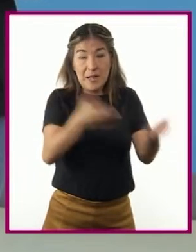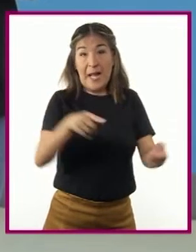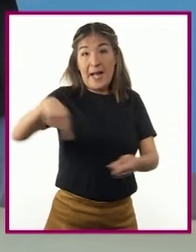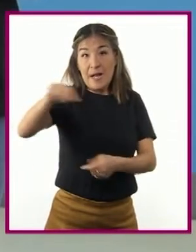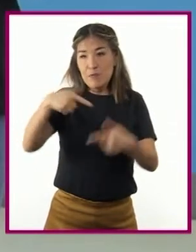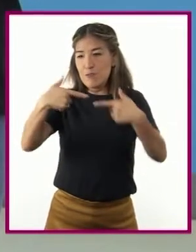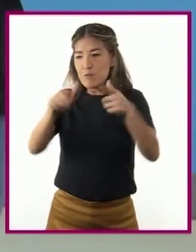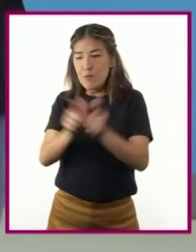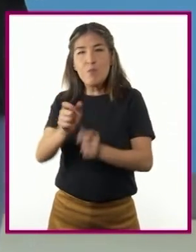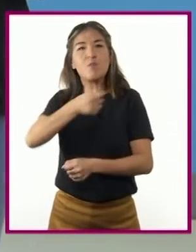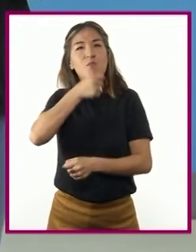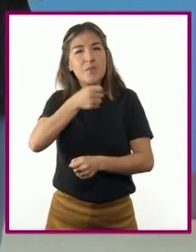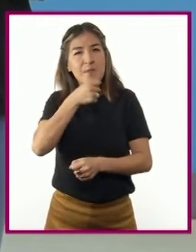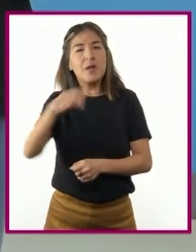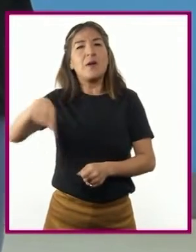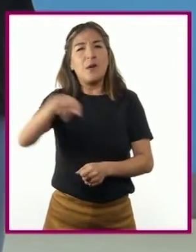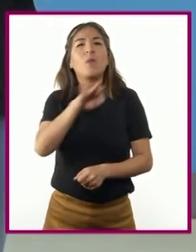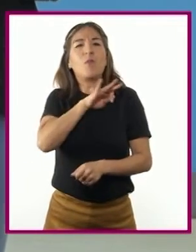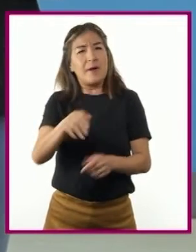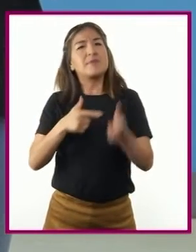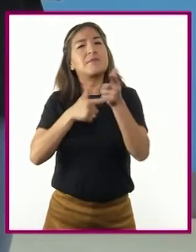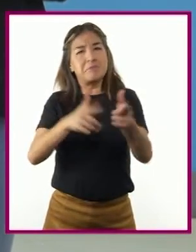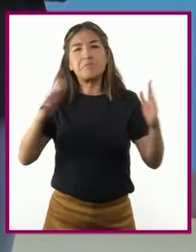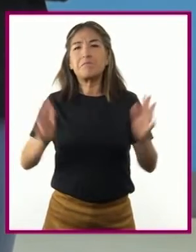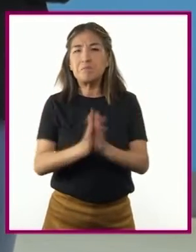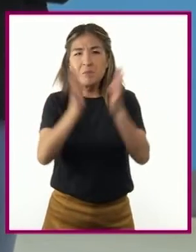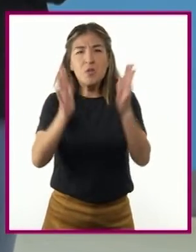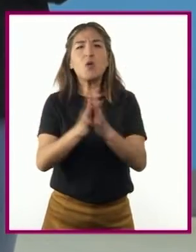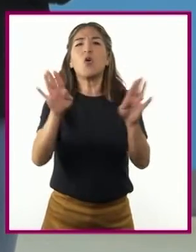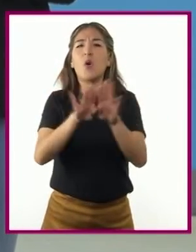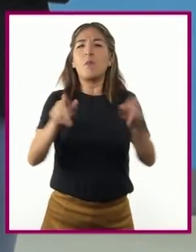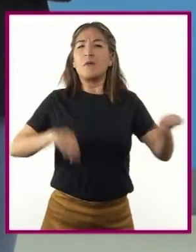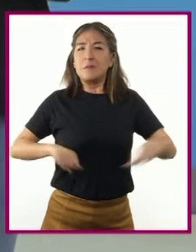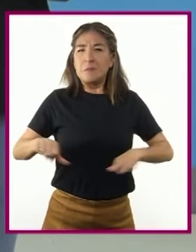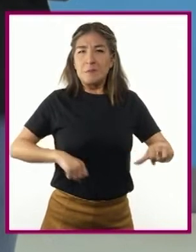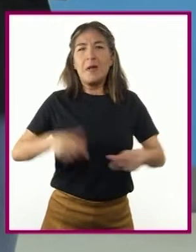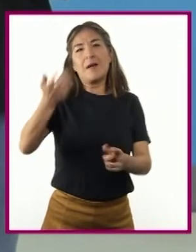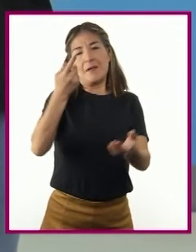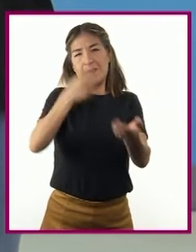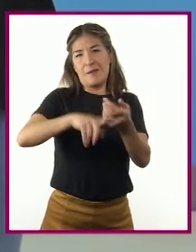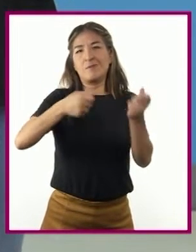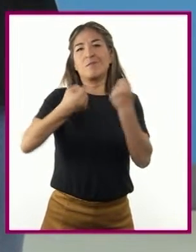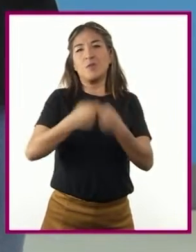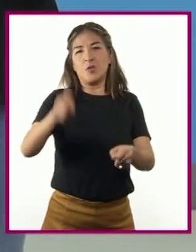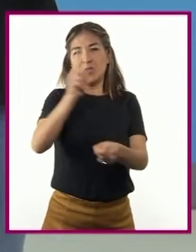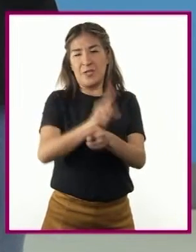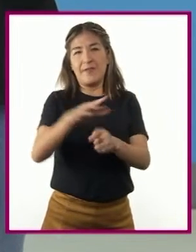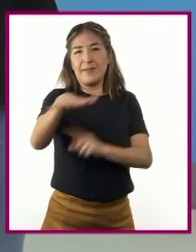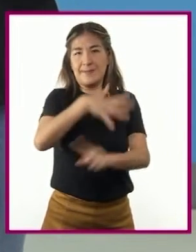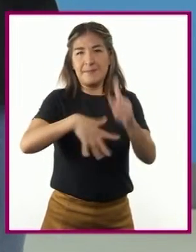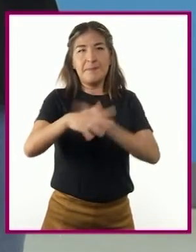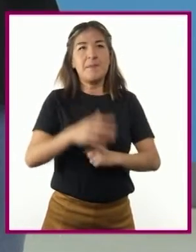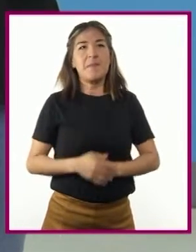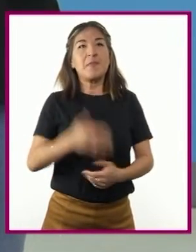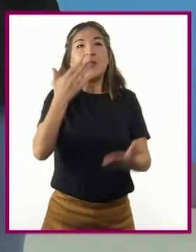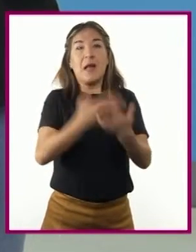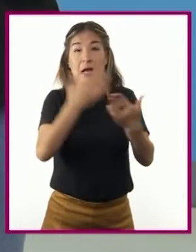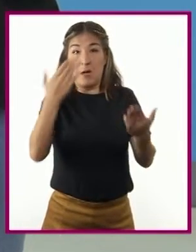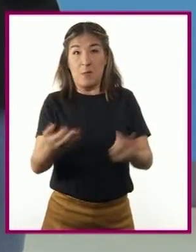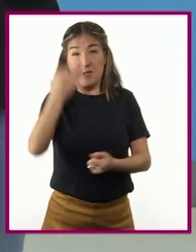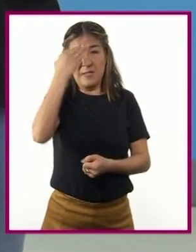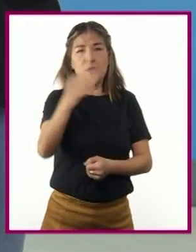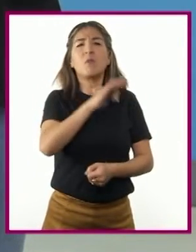esta población seguir participando de manera activa en la sociedad. En la actualidad,